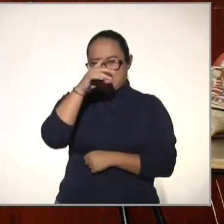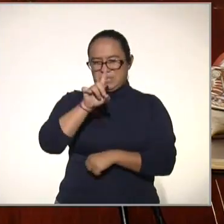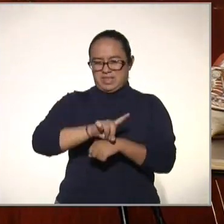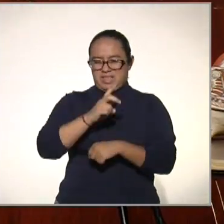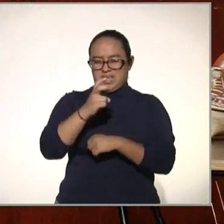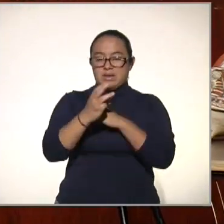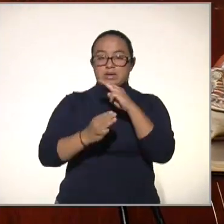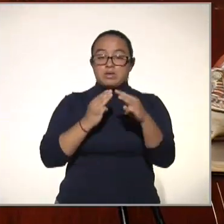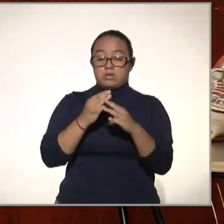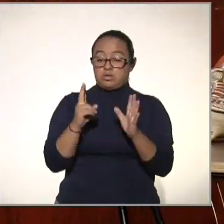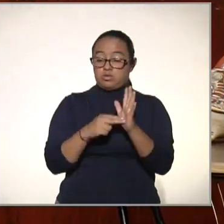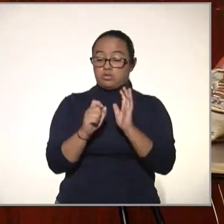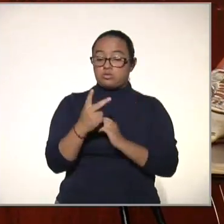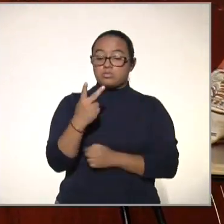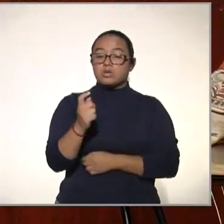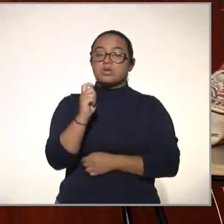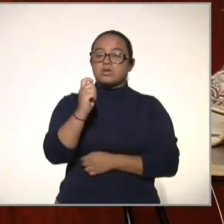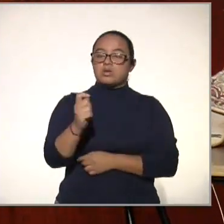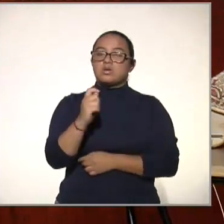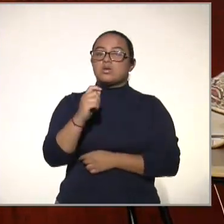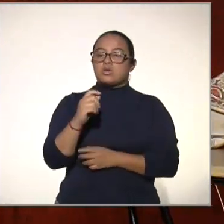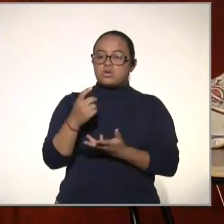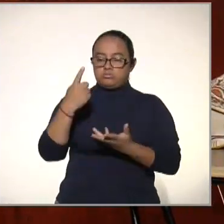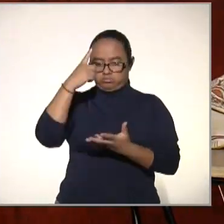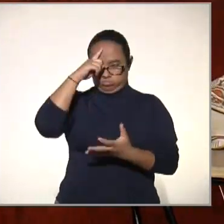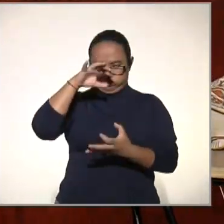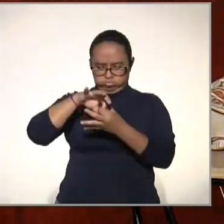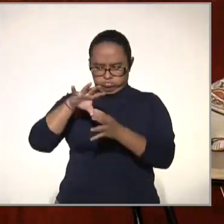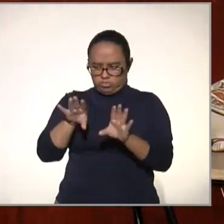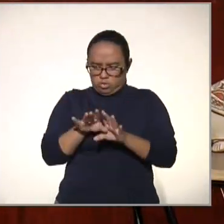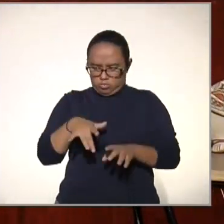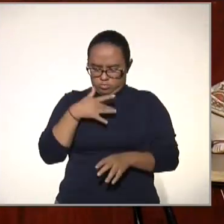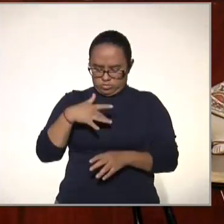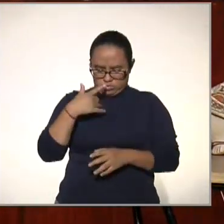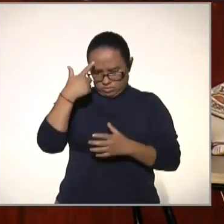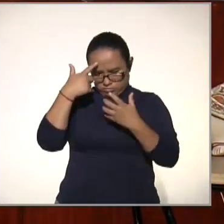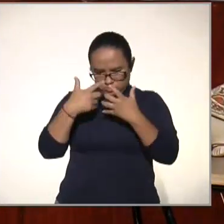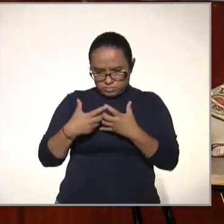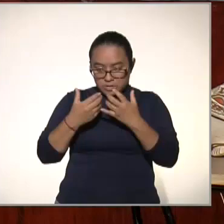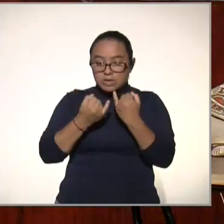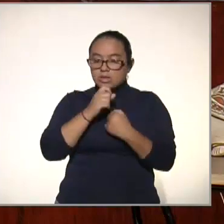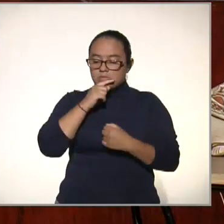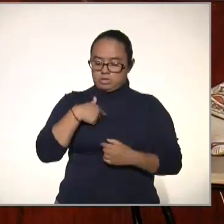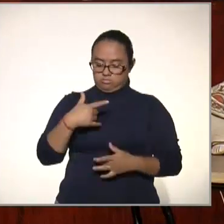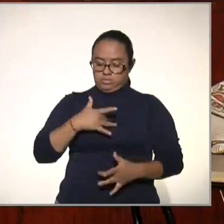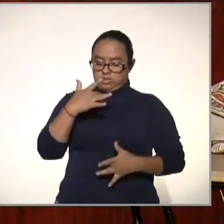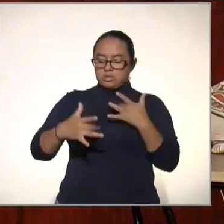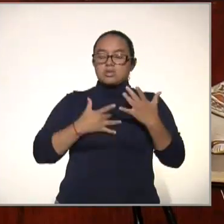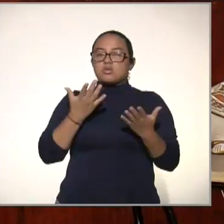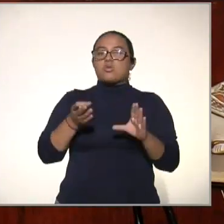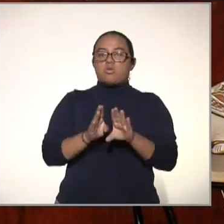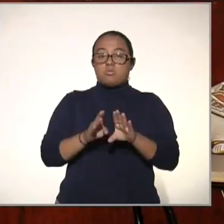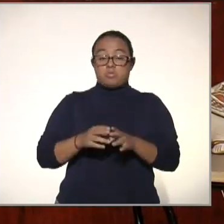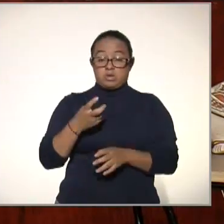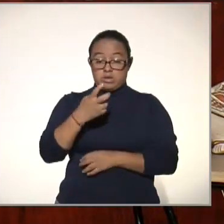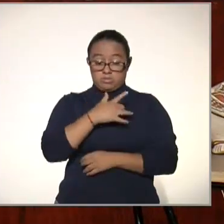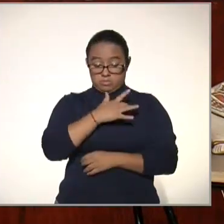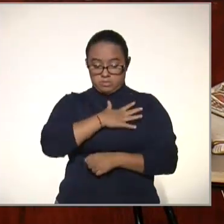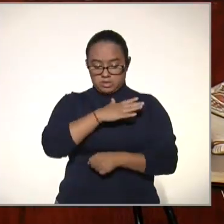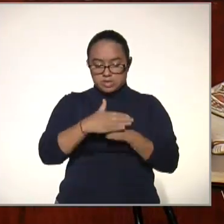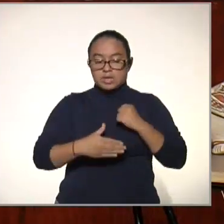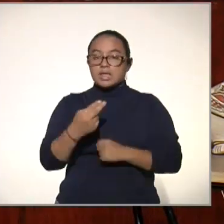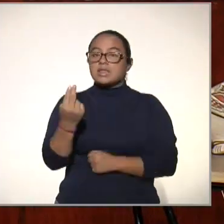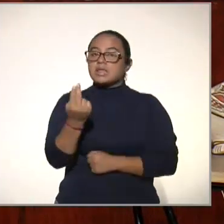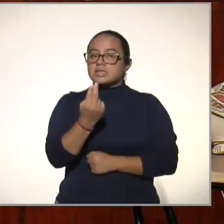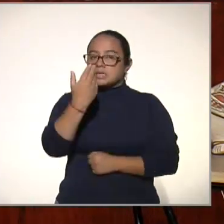este 2022 el lema es cognición y estado de ánimo. Qué importante es entender el fenómeno de la menopausia desde todas las